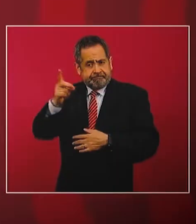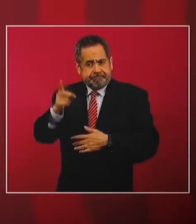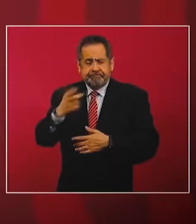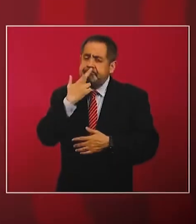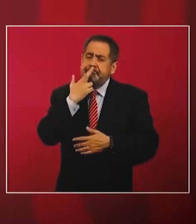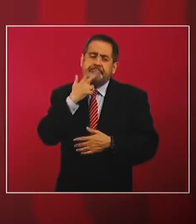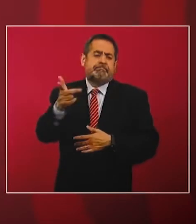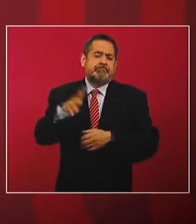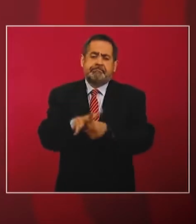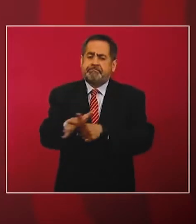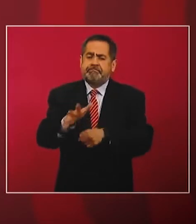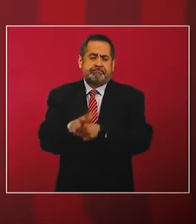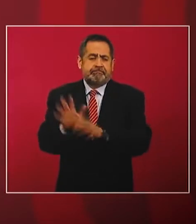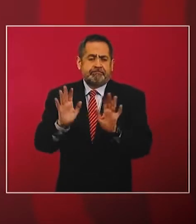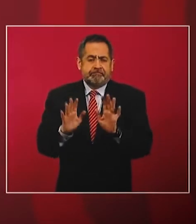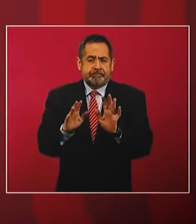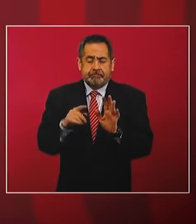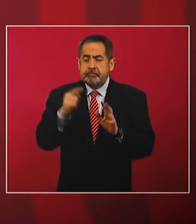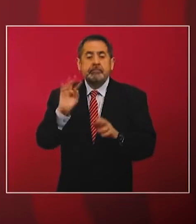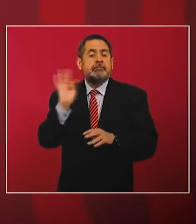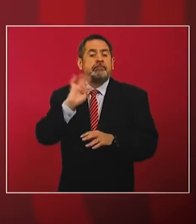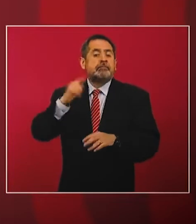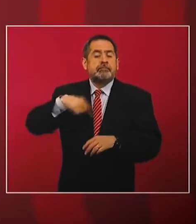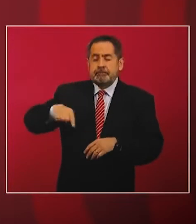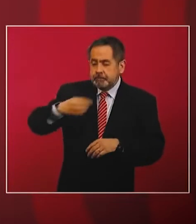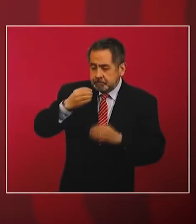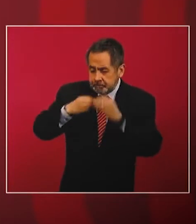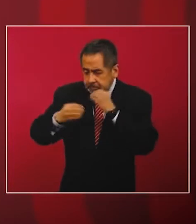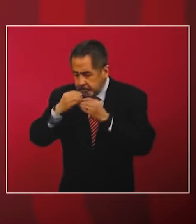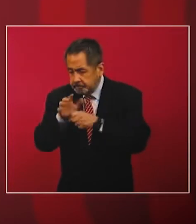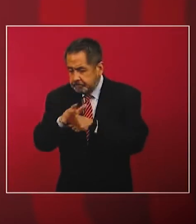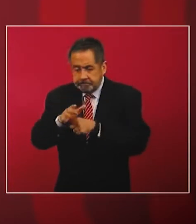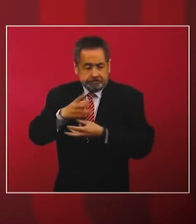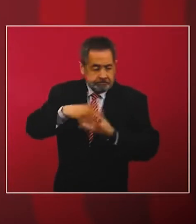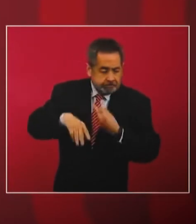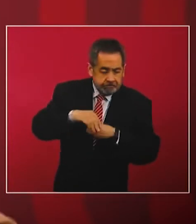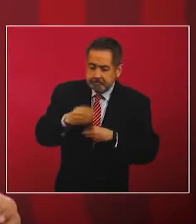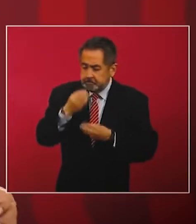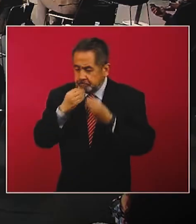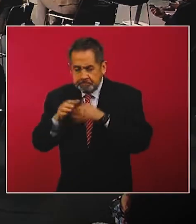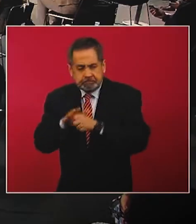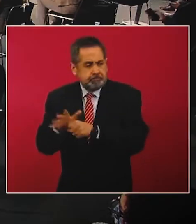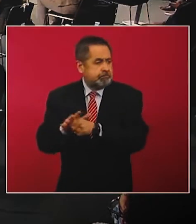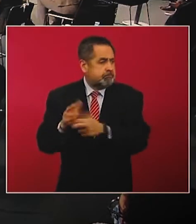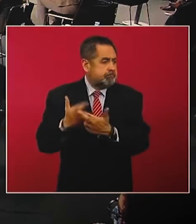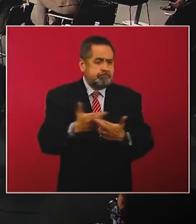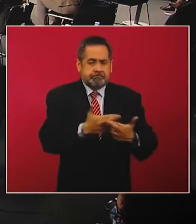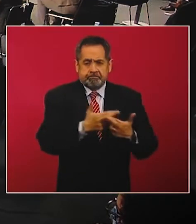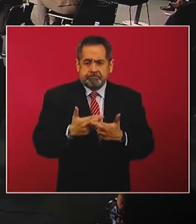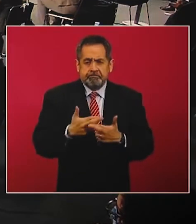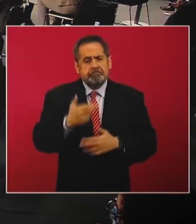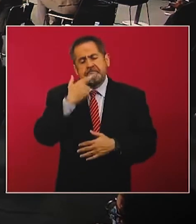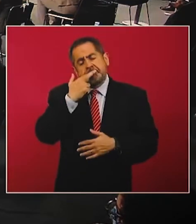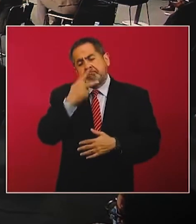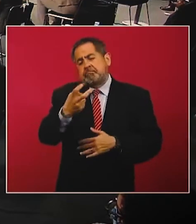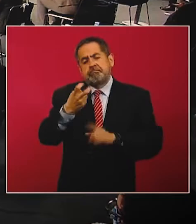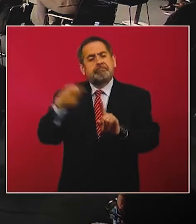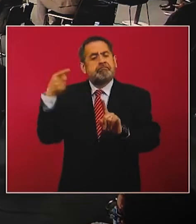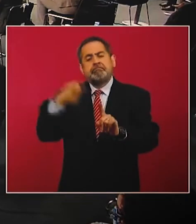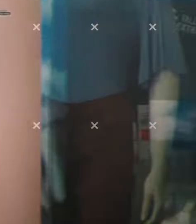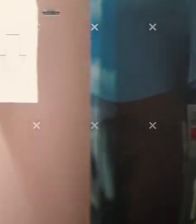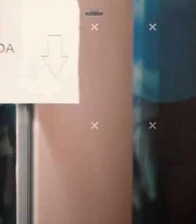los alimentos que consumimos eso hay que buscar este siempre como